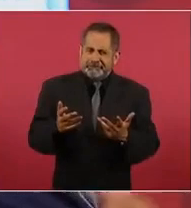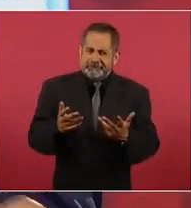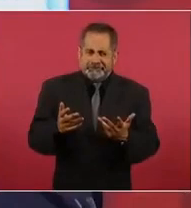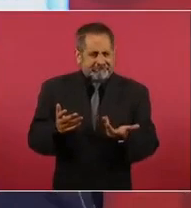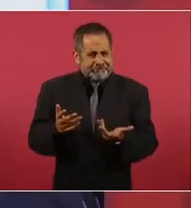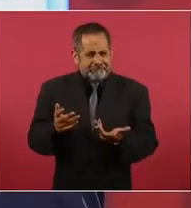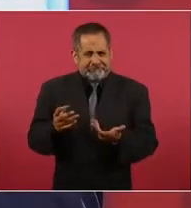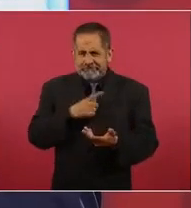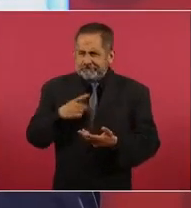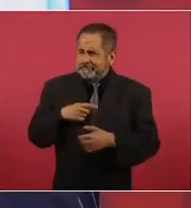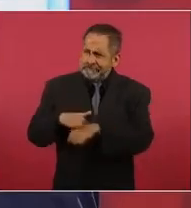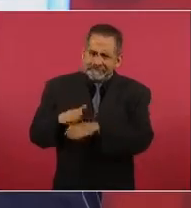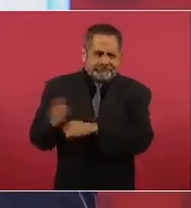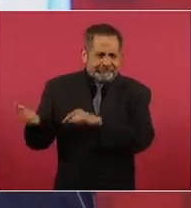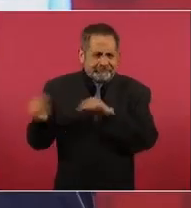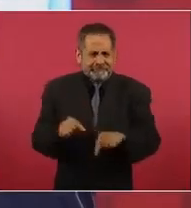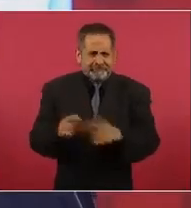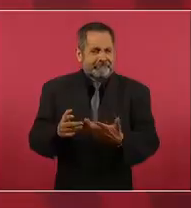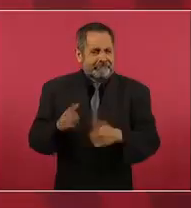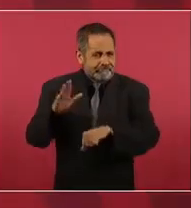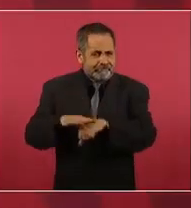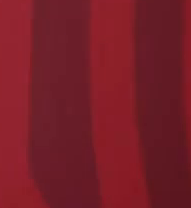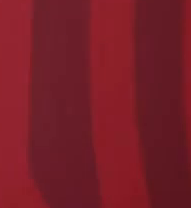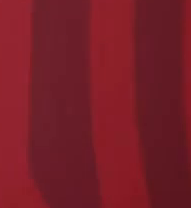tener a los médicos